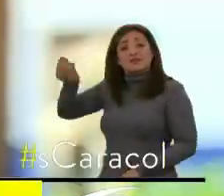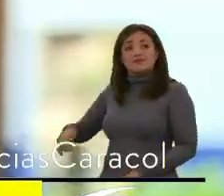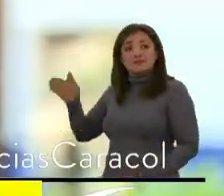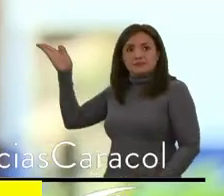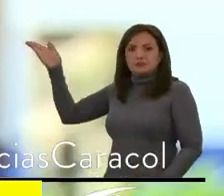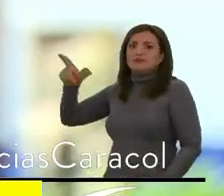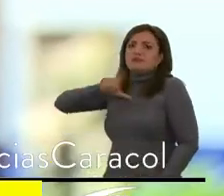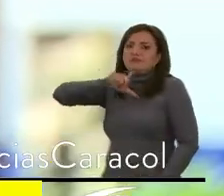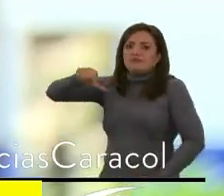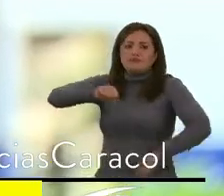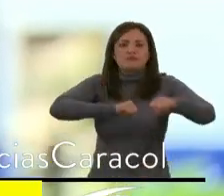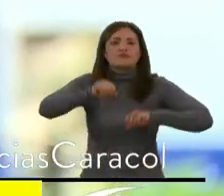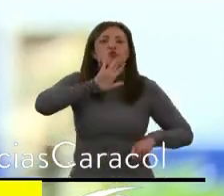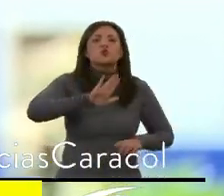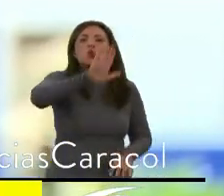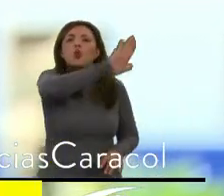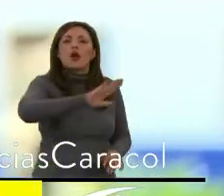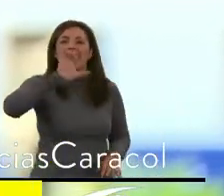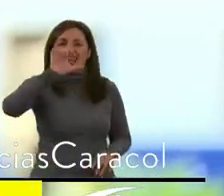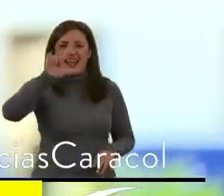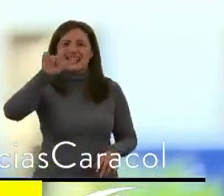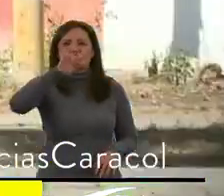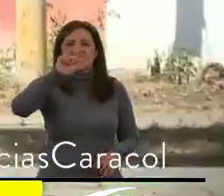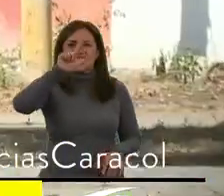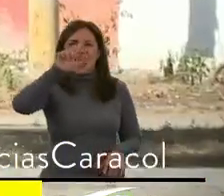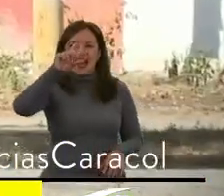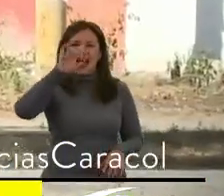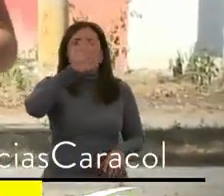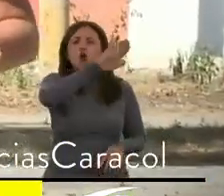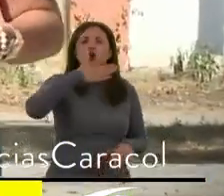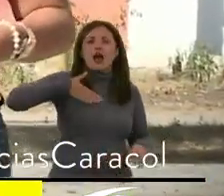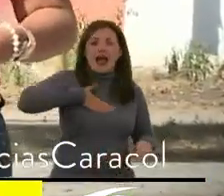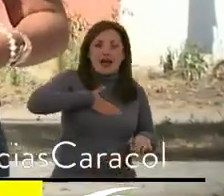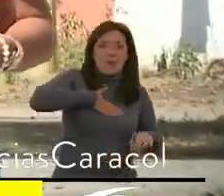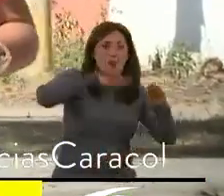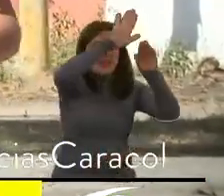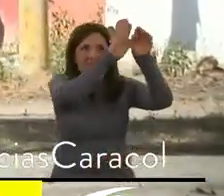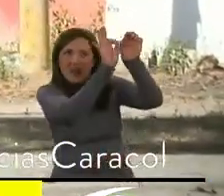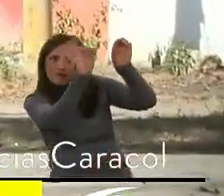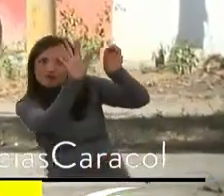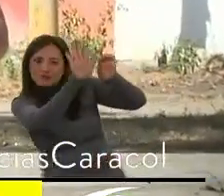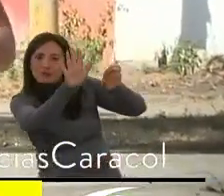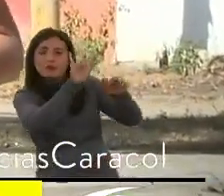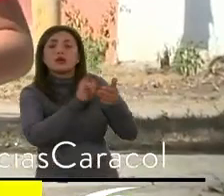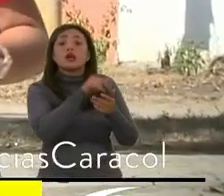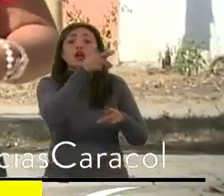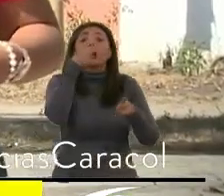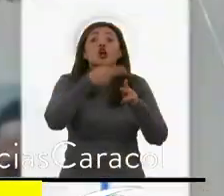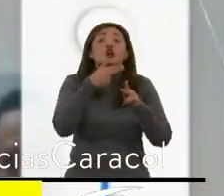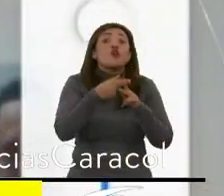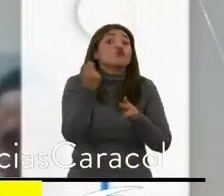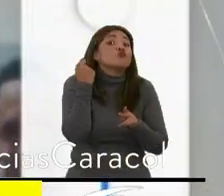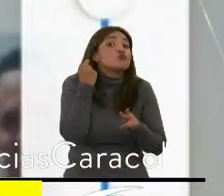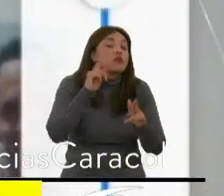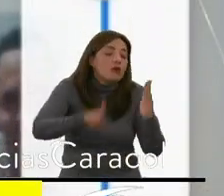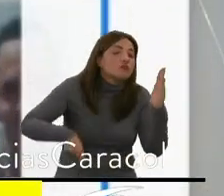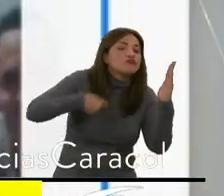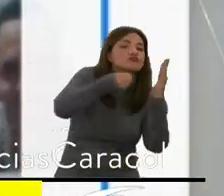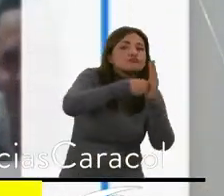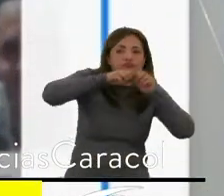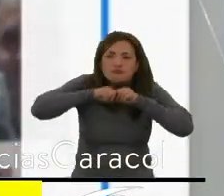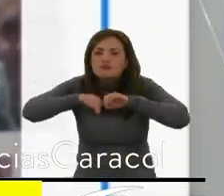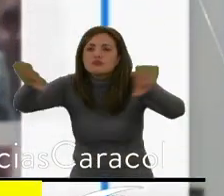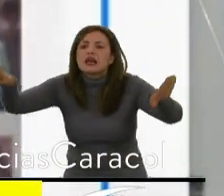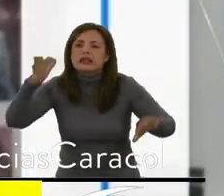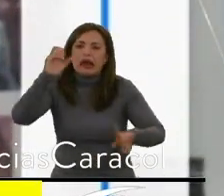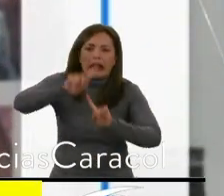en el corregimiento del Salado, jurisdicción del municipio del Carmen de Bolívar. Su nombre apareció recientemente en un panfleto y